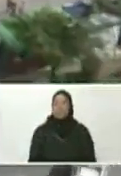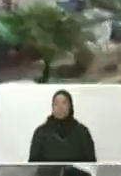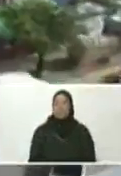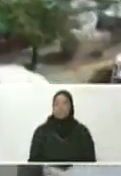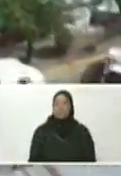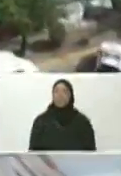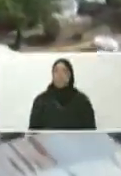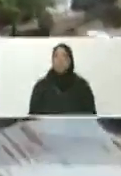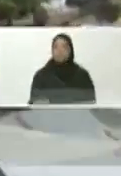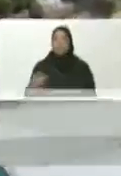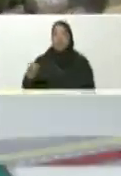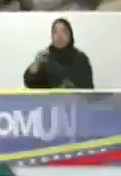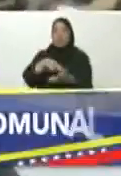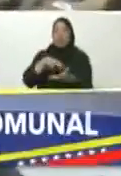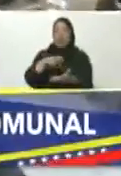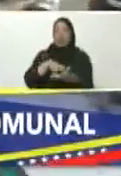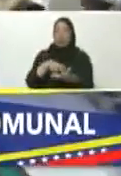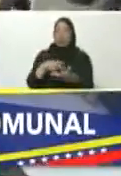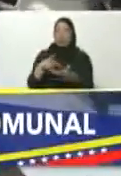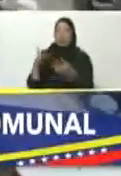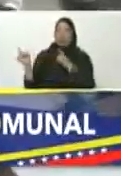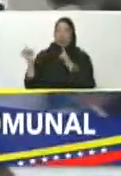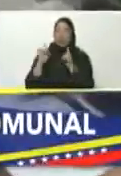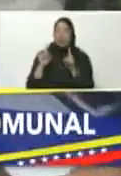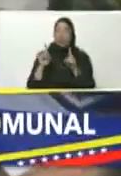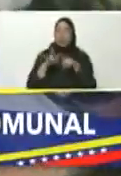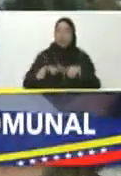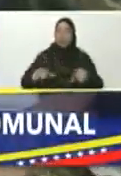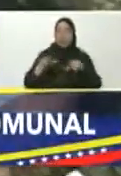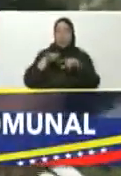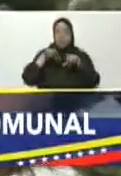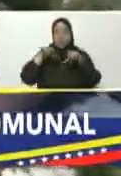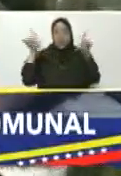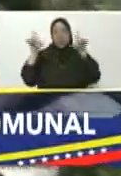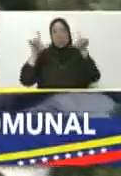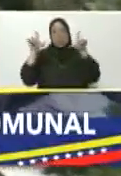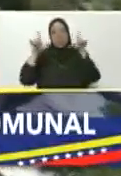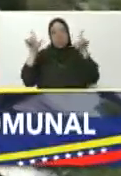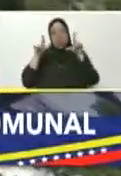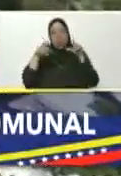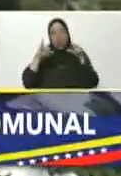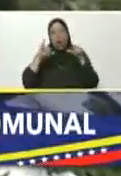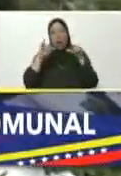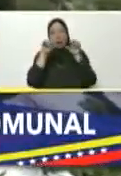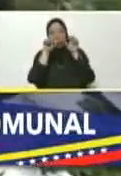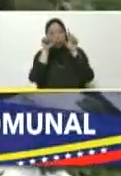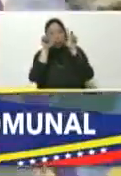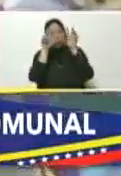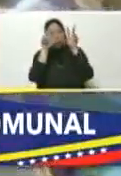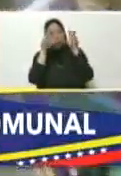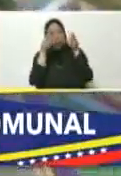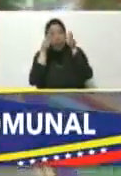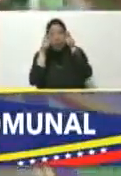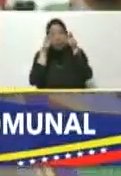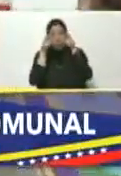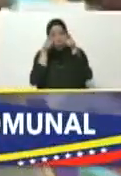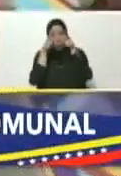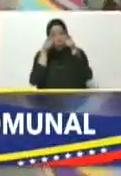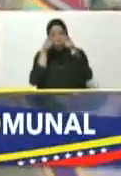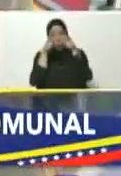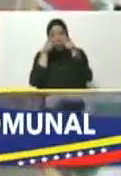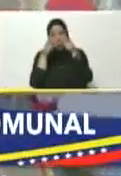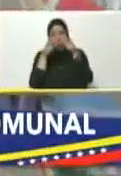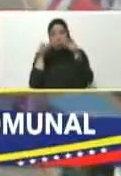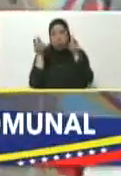Estamos, sí, aquí adentro ya. Sí, este es una sala de monitoreo, presidente, donde, como usted puede ver, aquí le vamos